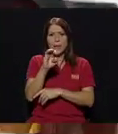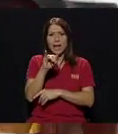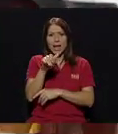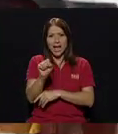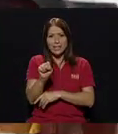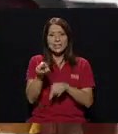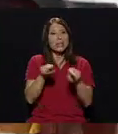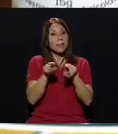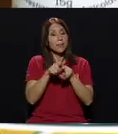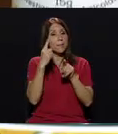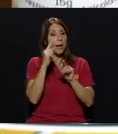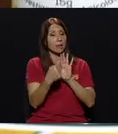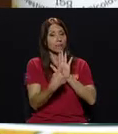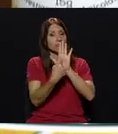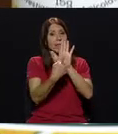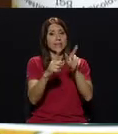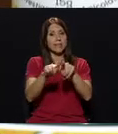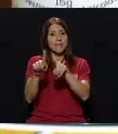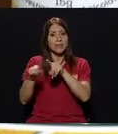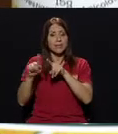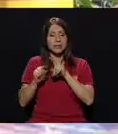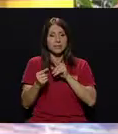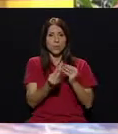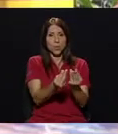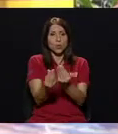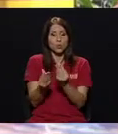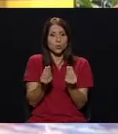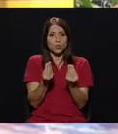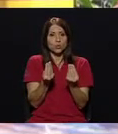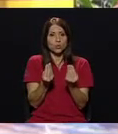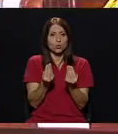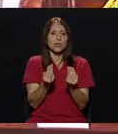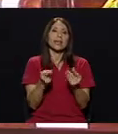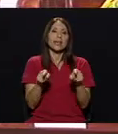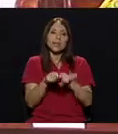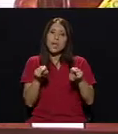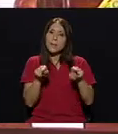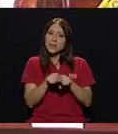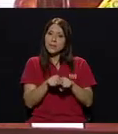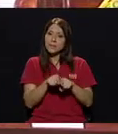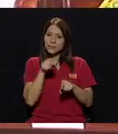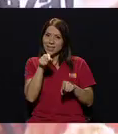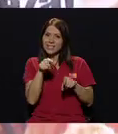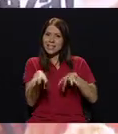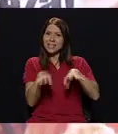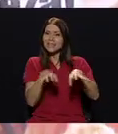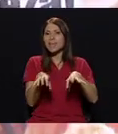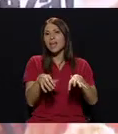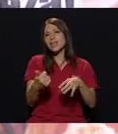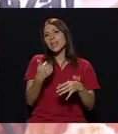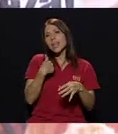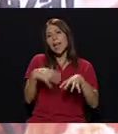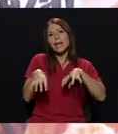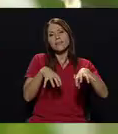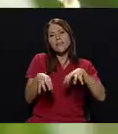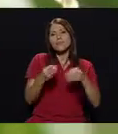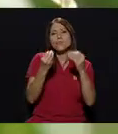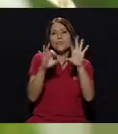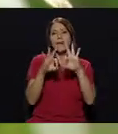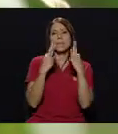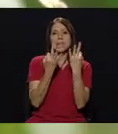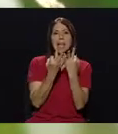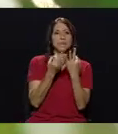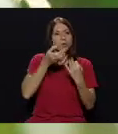que han diversificado y sobre todo también es como una actividad que tiene un programa muy familiar. Entonces, digamos,